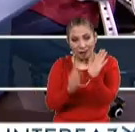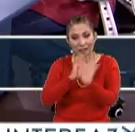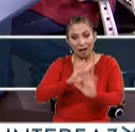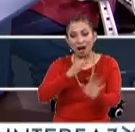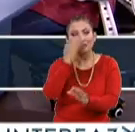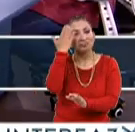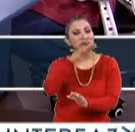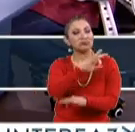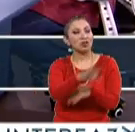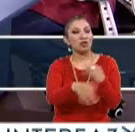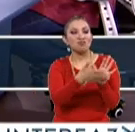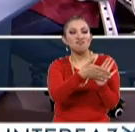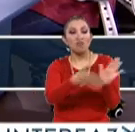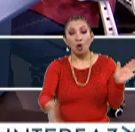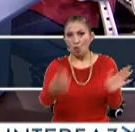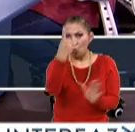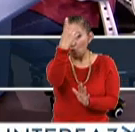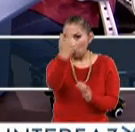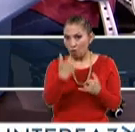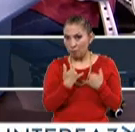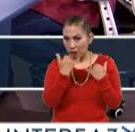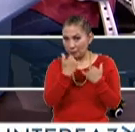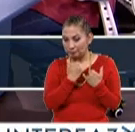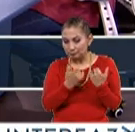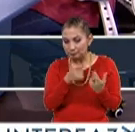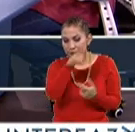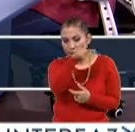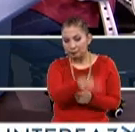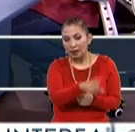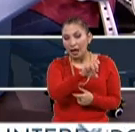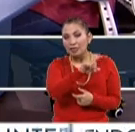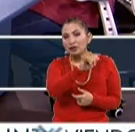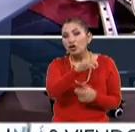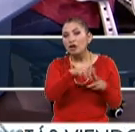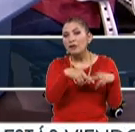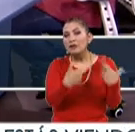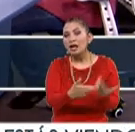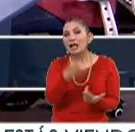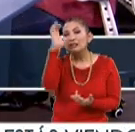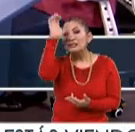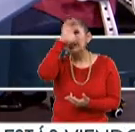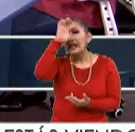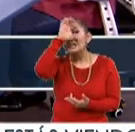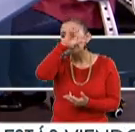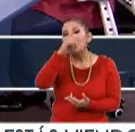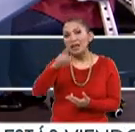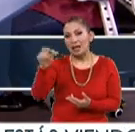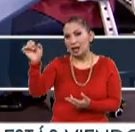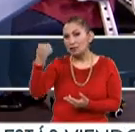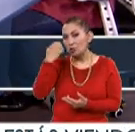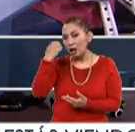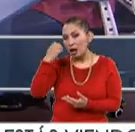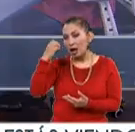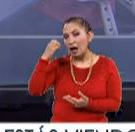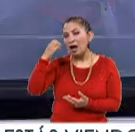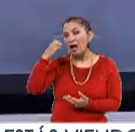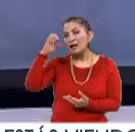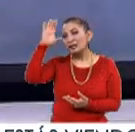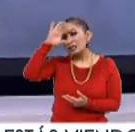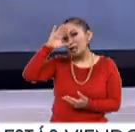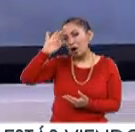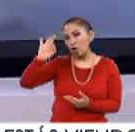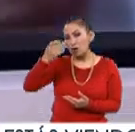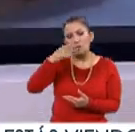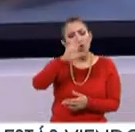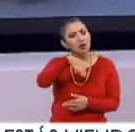ya sabían todo. Entonces uno de ellos era editor de la revista Ciencias de la Facultad de Ciencias de la UNAM. Se me